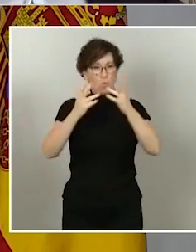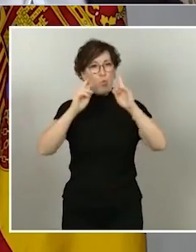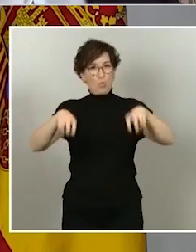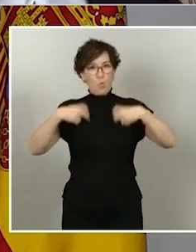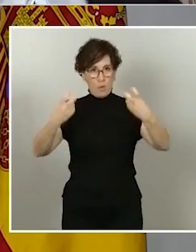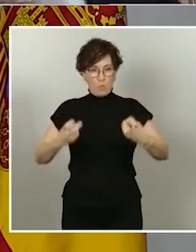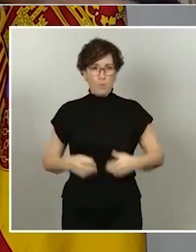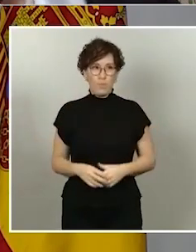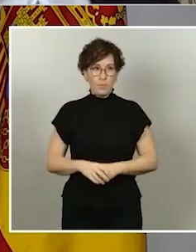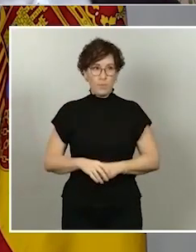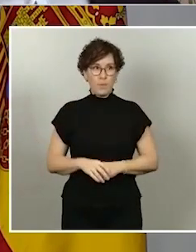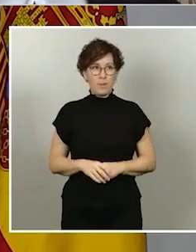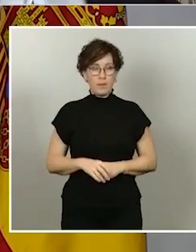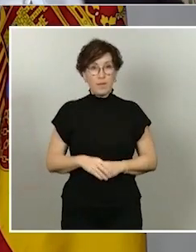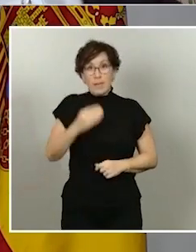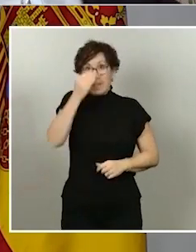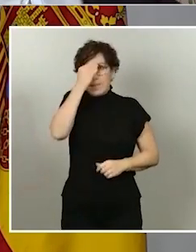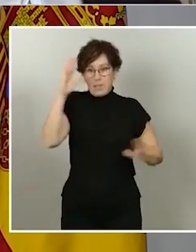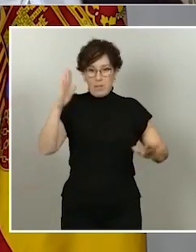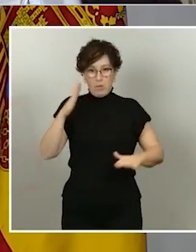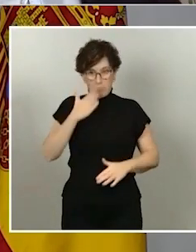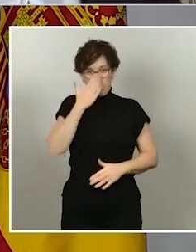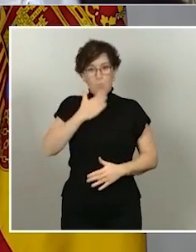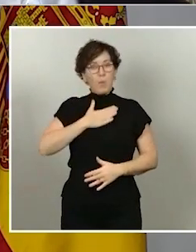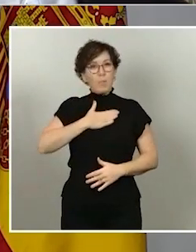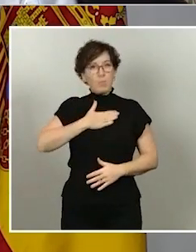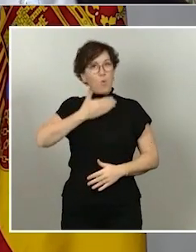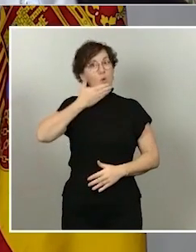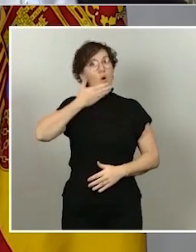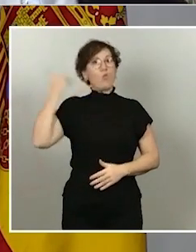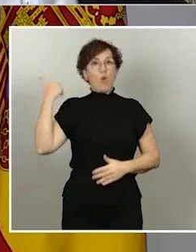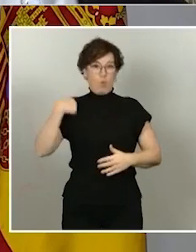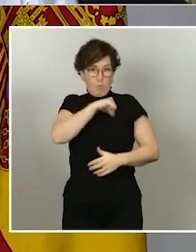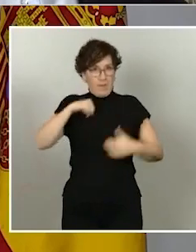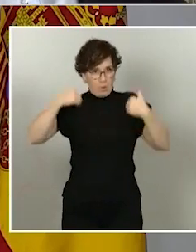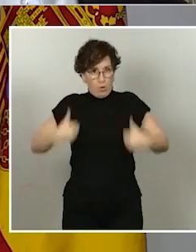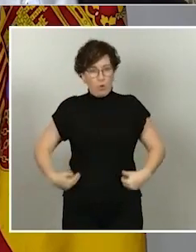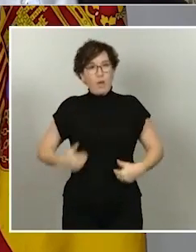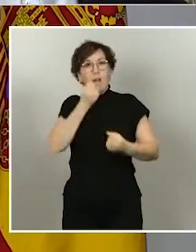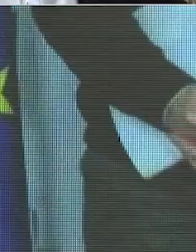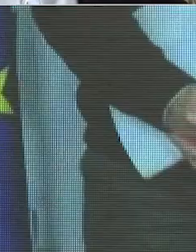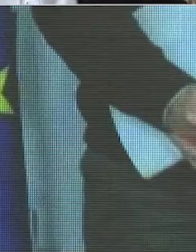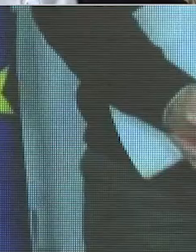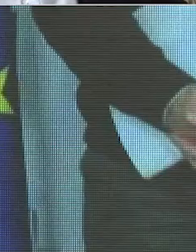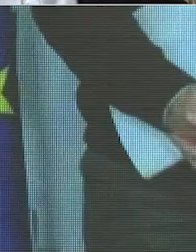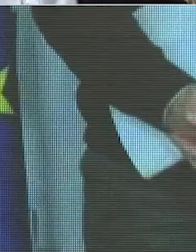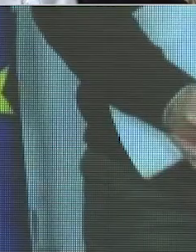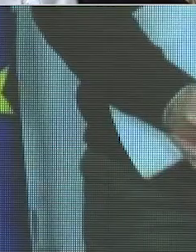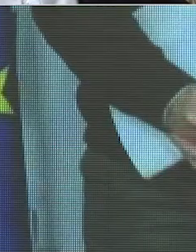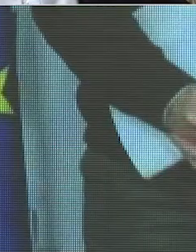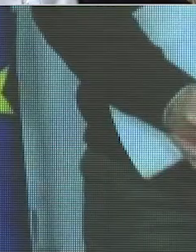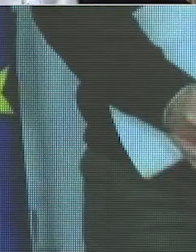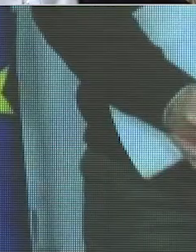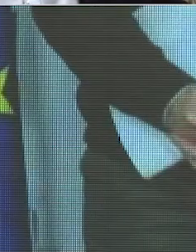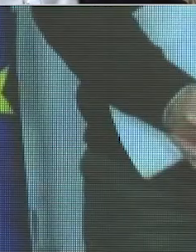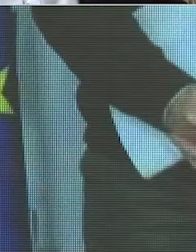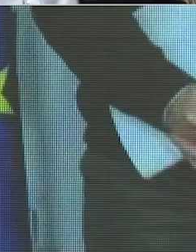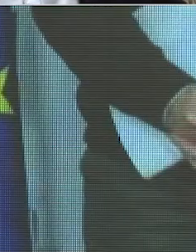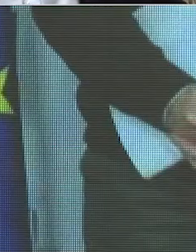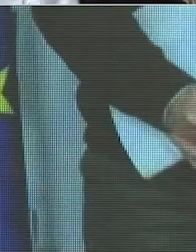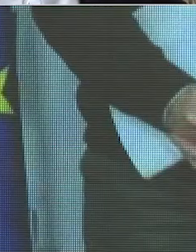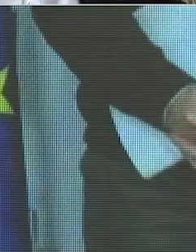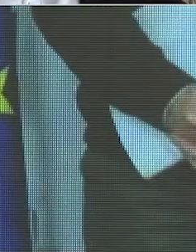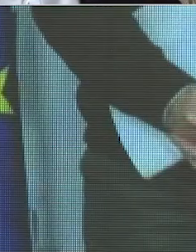es lo que hace el comunismo es la ruta comunista a la que nos están llevando los jose antonio a usted como coordinador de municipios del pp de madrid' ayer estuvo en la